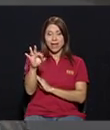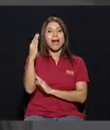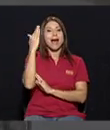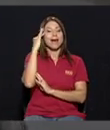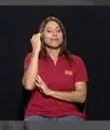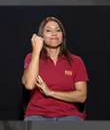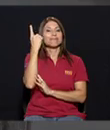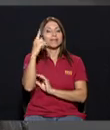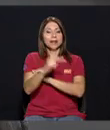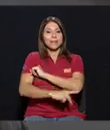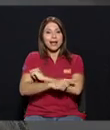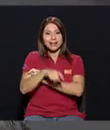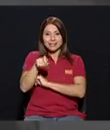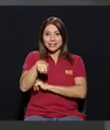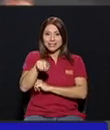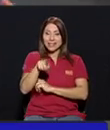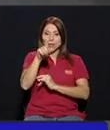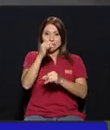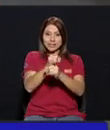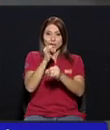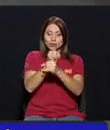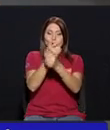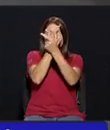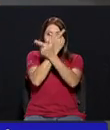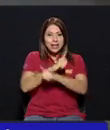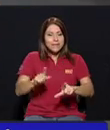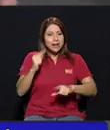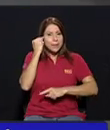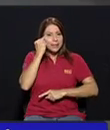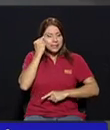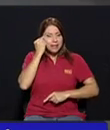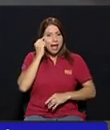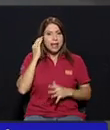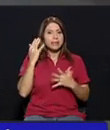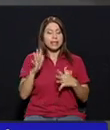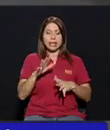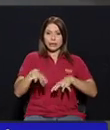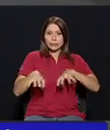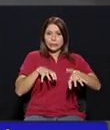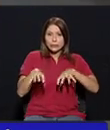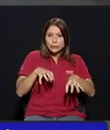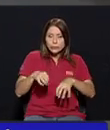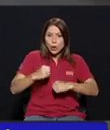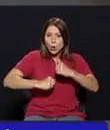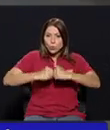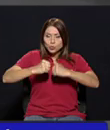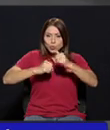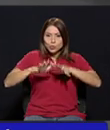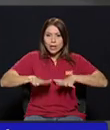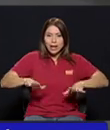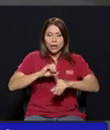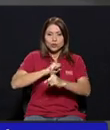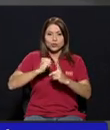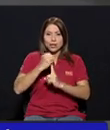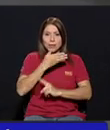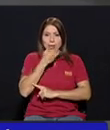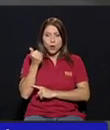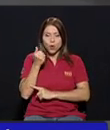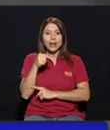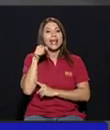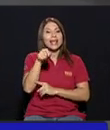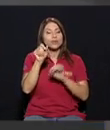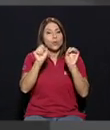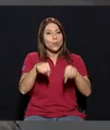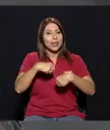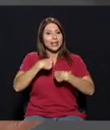el país requería de una institución libre, pensante y reflexiva, proactiva, constructora de una sociedad mejor, y